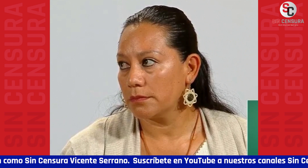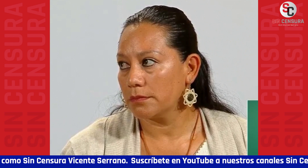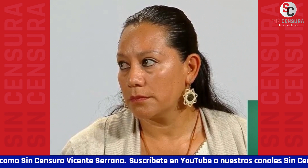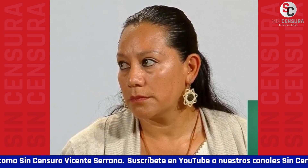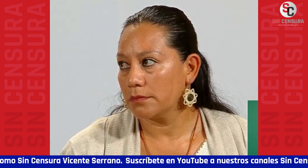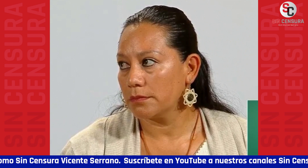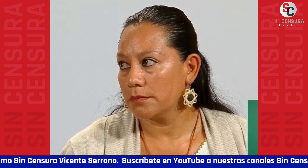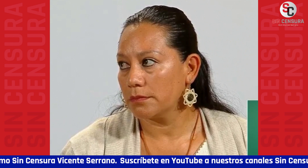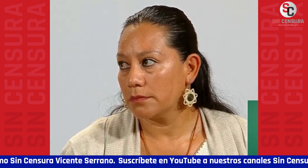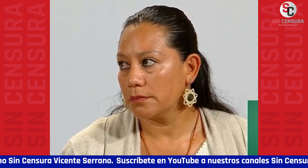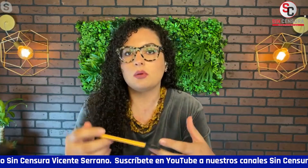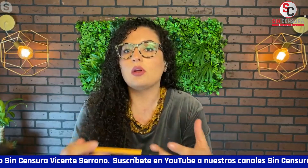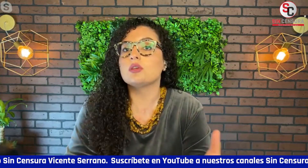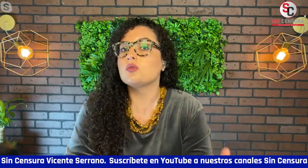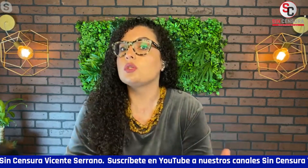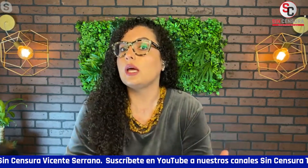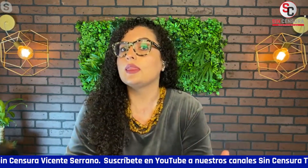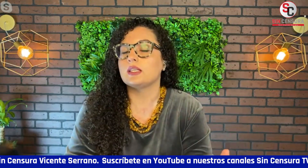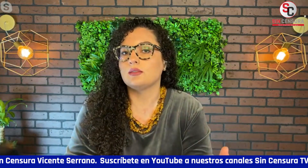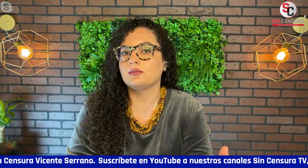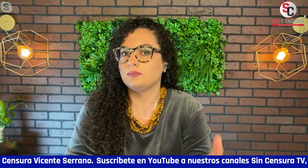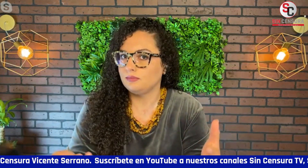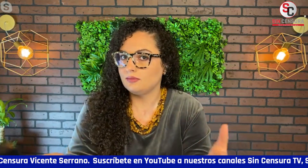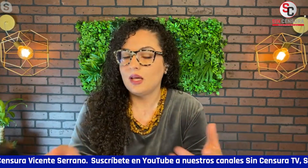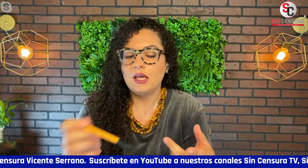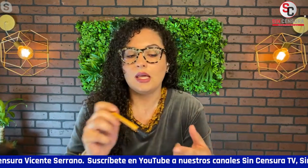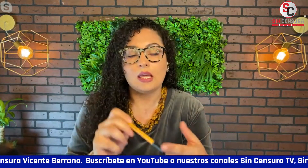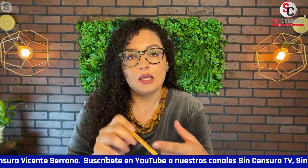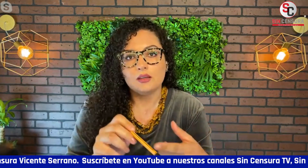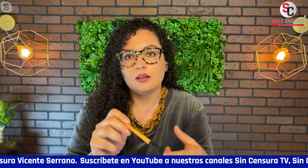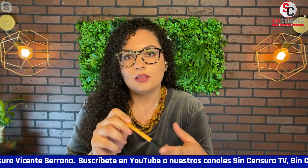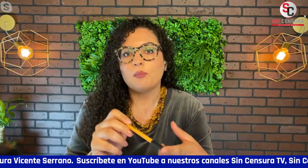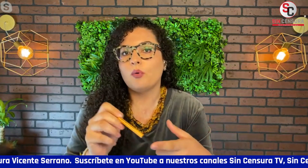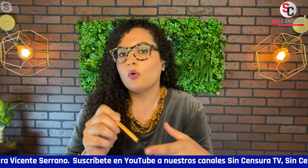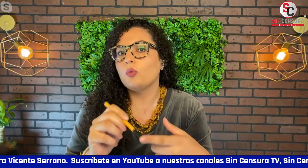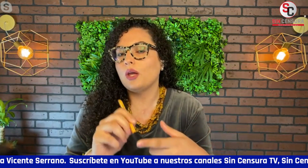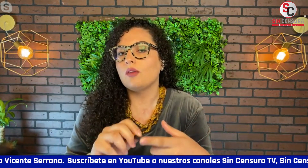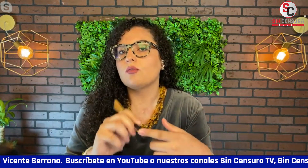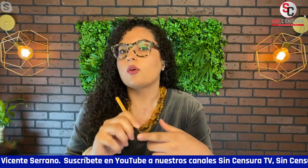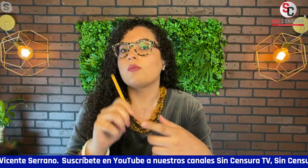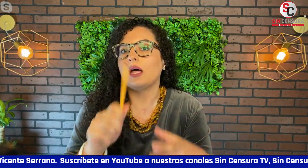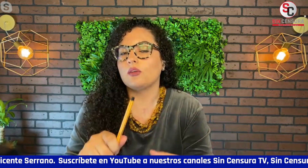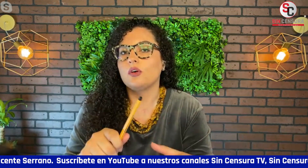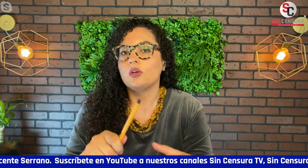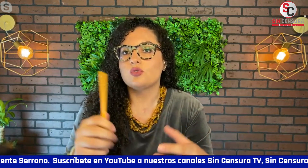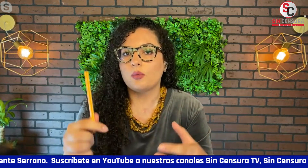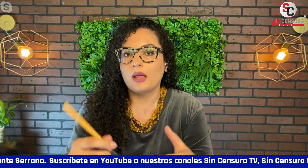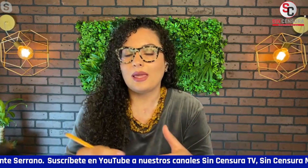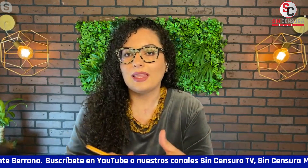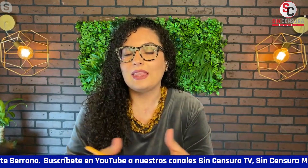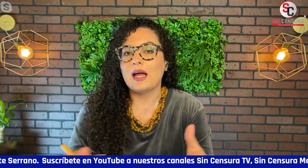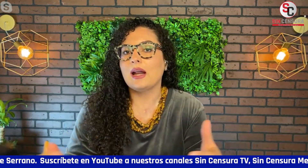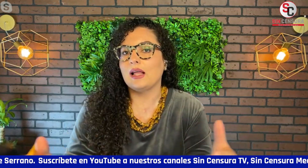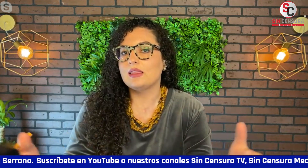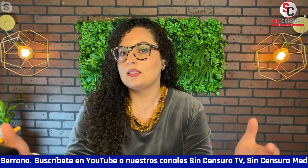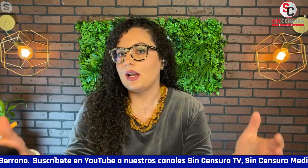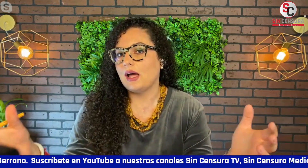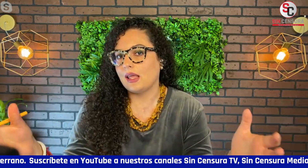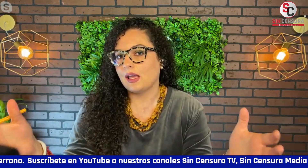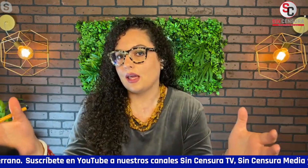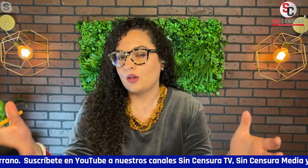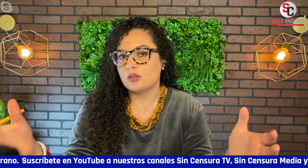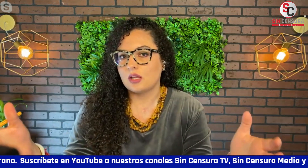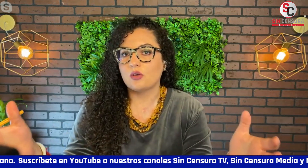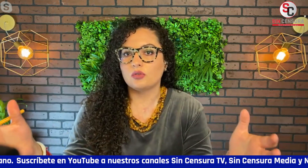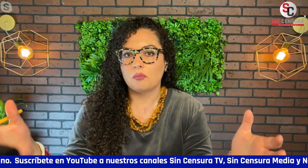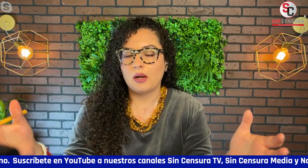los historiadores, o sea, no estaría recibiendo a los denunciantes. Y tampoco hubiera informado sobre qué tan grande es el